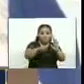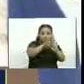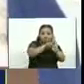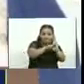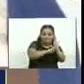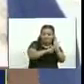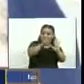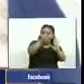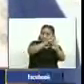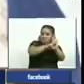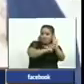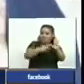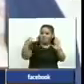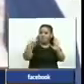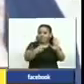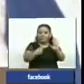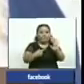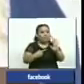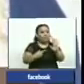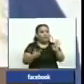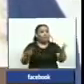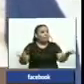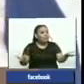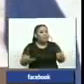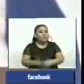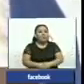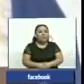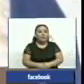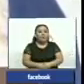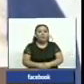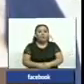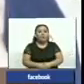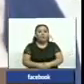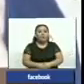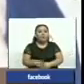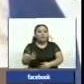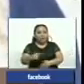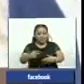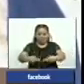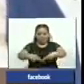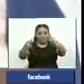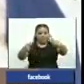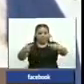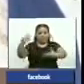cerrar fronteras,